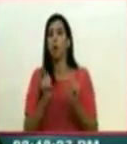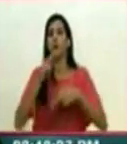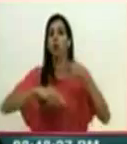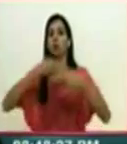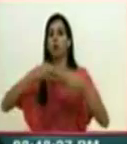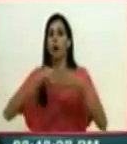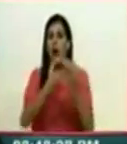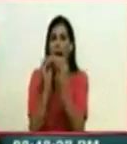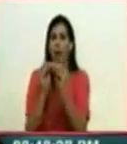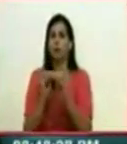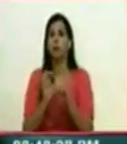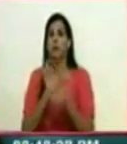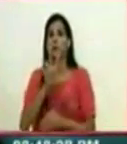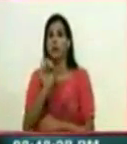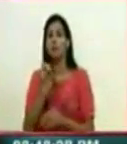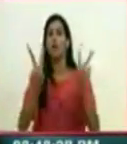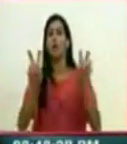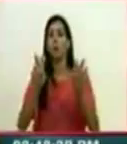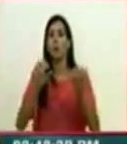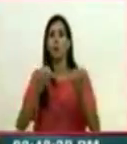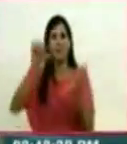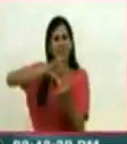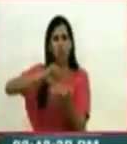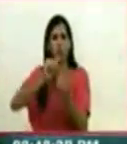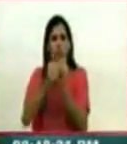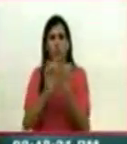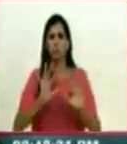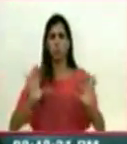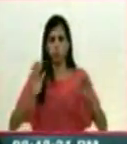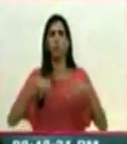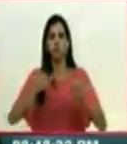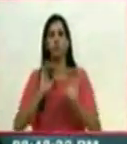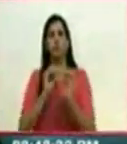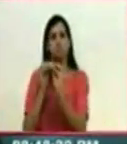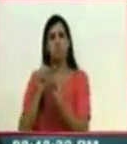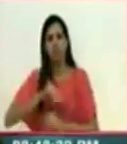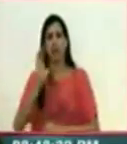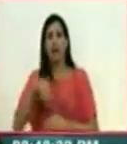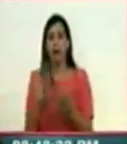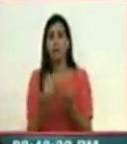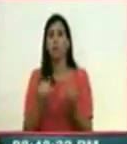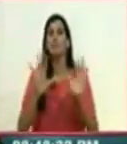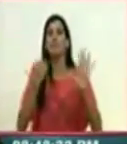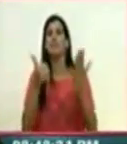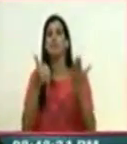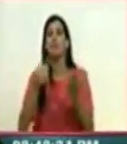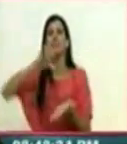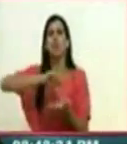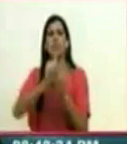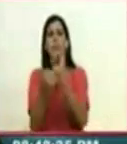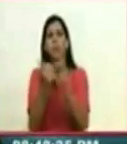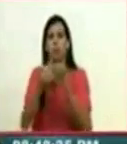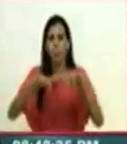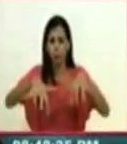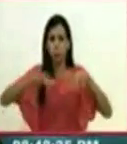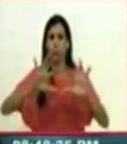y rehabilitación de 30 nuevos polideportivos en Caracas. Hasta la fecha son 16 polideportivos que se han